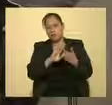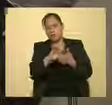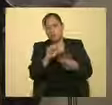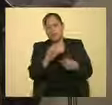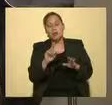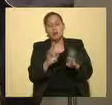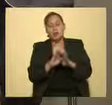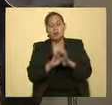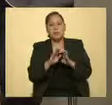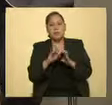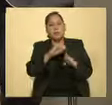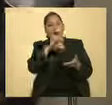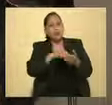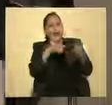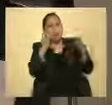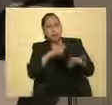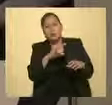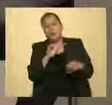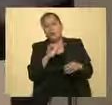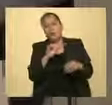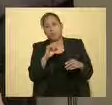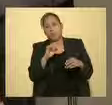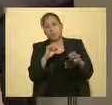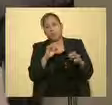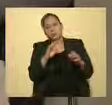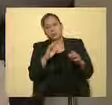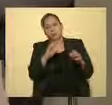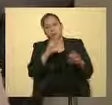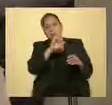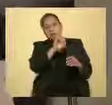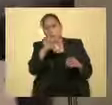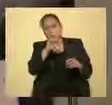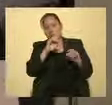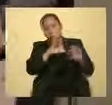no terminen en lugares inadecuados, ¿no? O en los centros de salud. Perfecto. Gracias otra vez. Gracias.